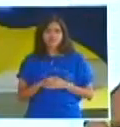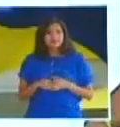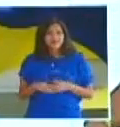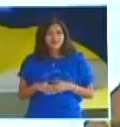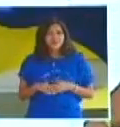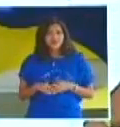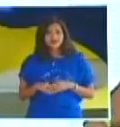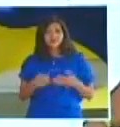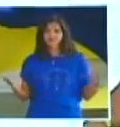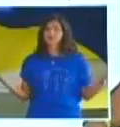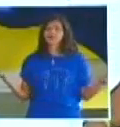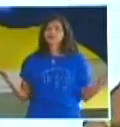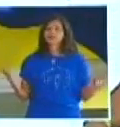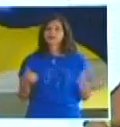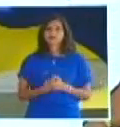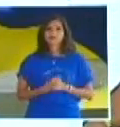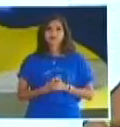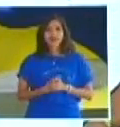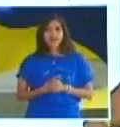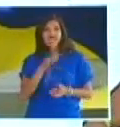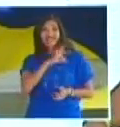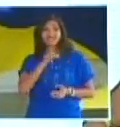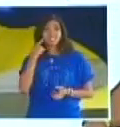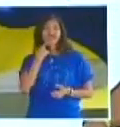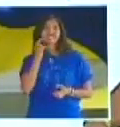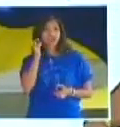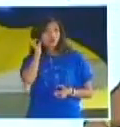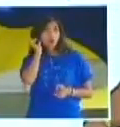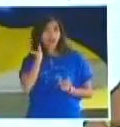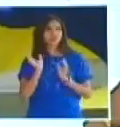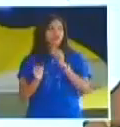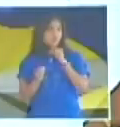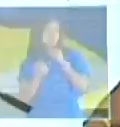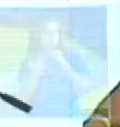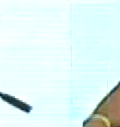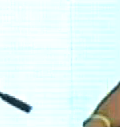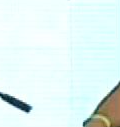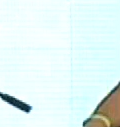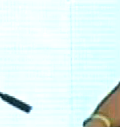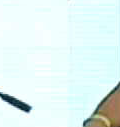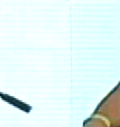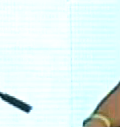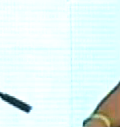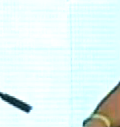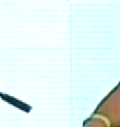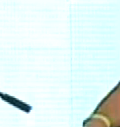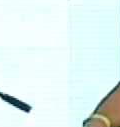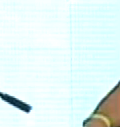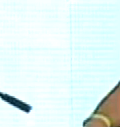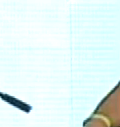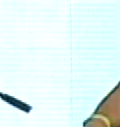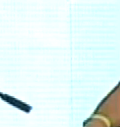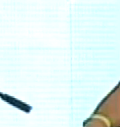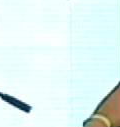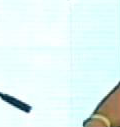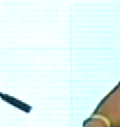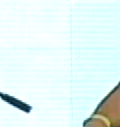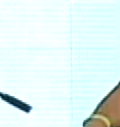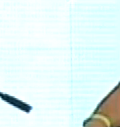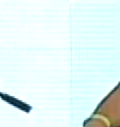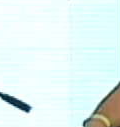¿Ah? Y la señora decía, bueno, mira, aquí estamos ya trabajando, ya voy para mi oficina, ta, ta, ta, ta,